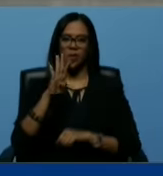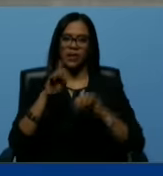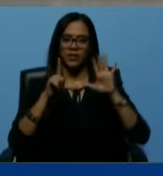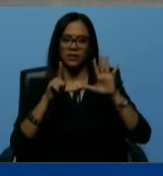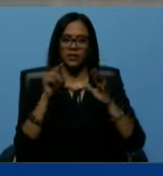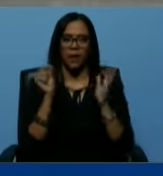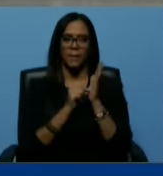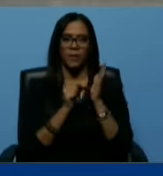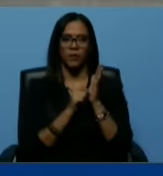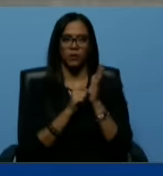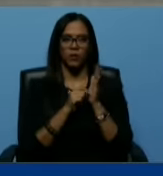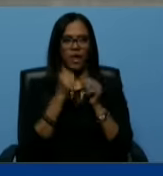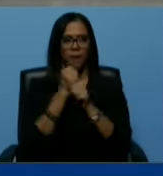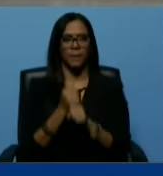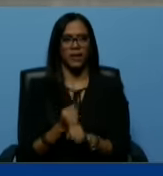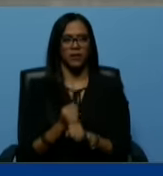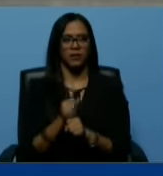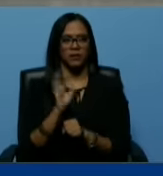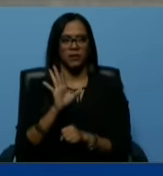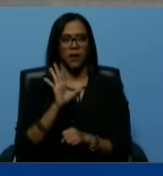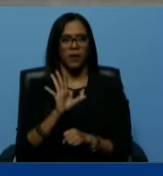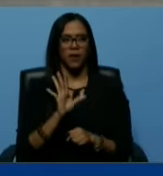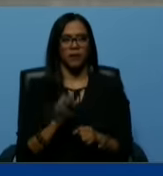6:47. Espérense un momentico, no salgan todavía.